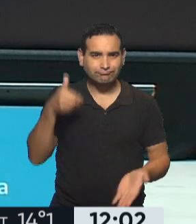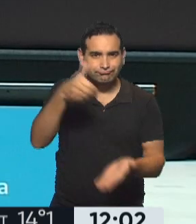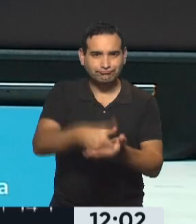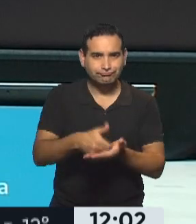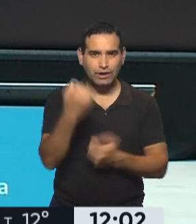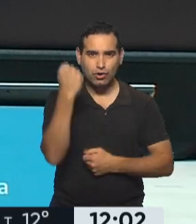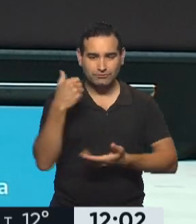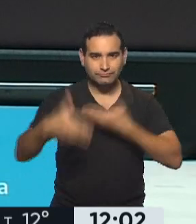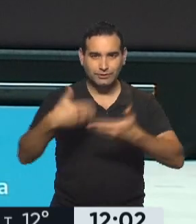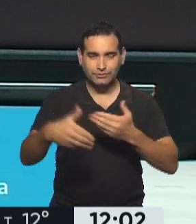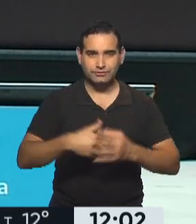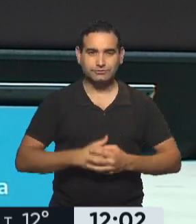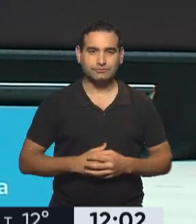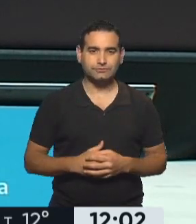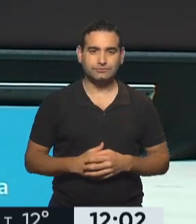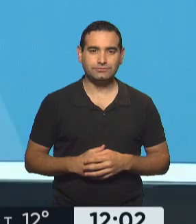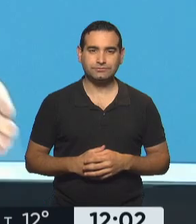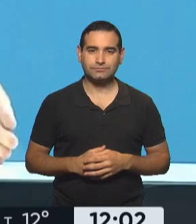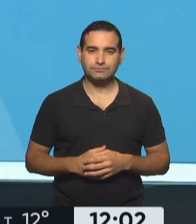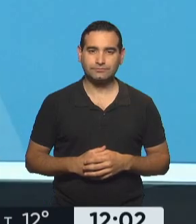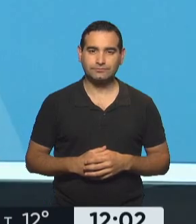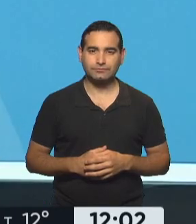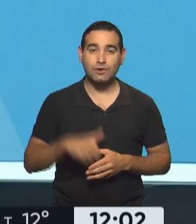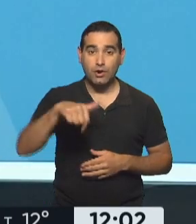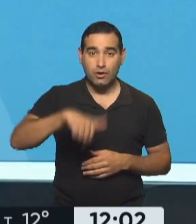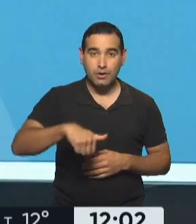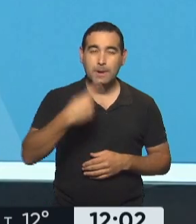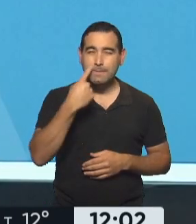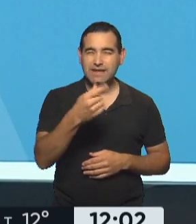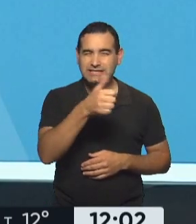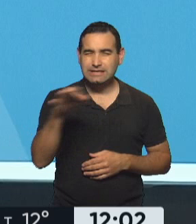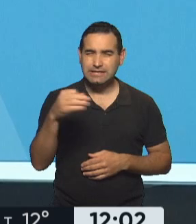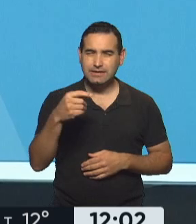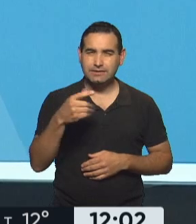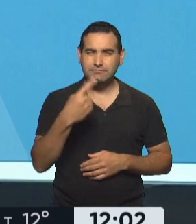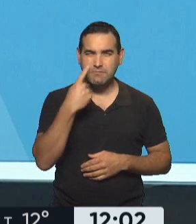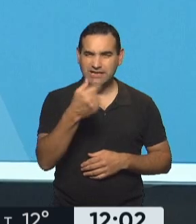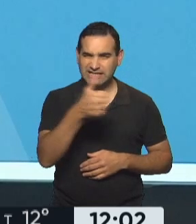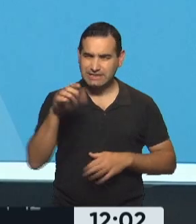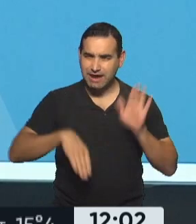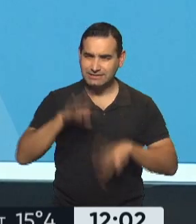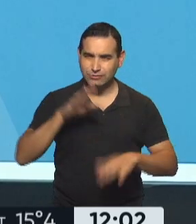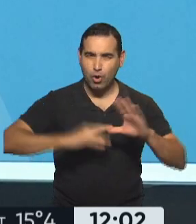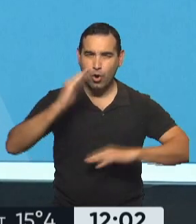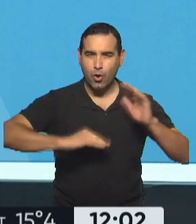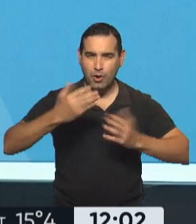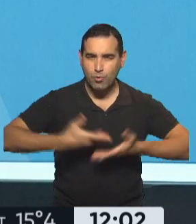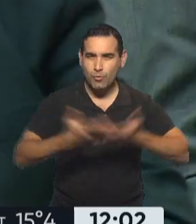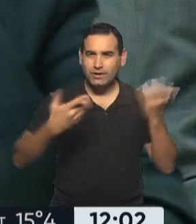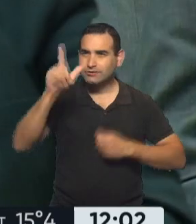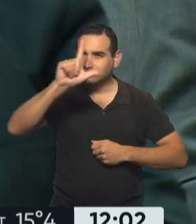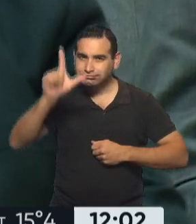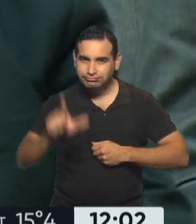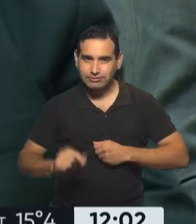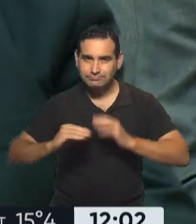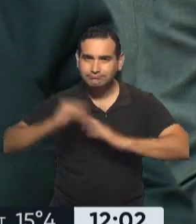y Social. Lo escuchamos. Hoy tiene 1.600, más de 1.600 obras públicas desarrollándose en todo el territorio nacional.